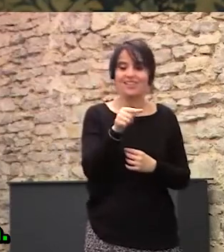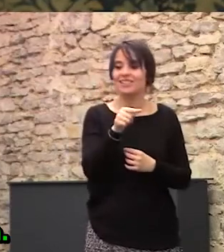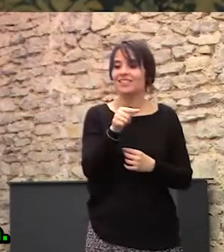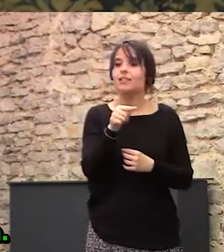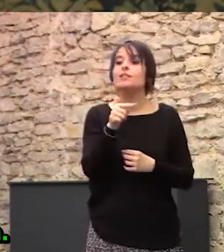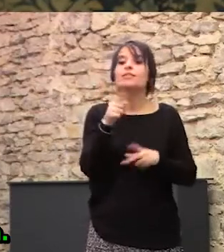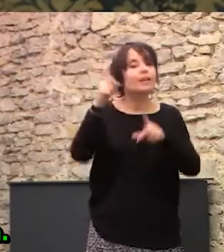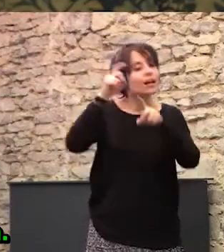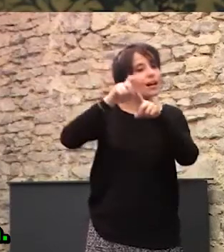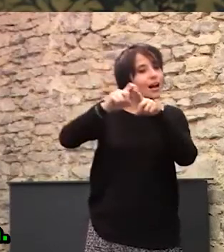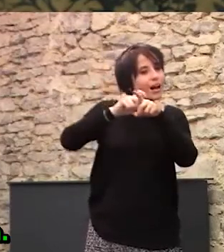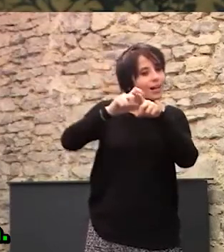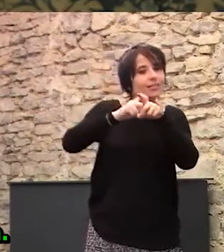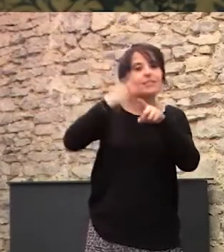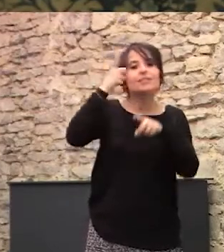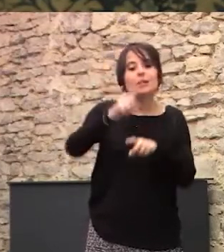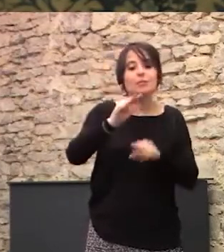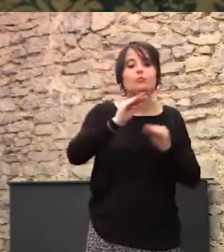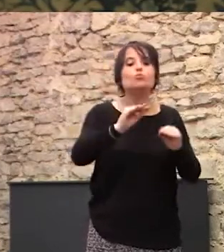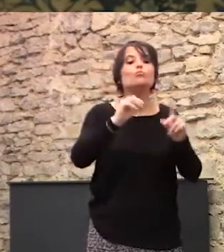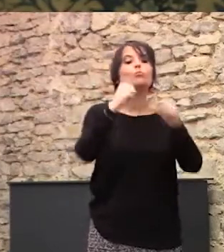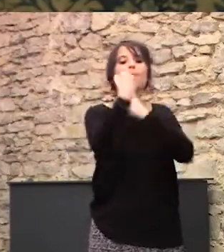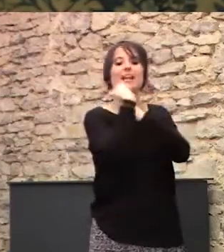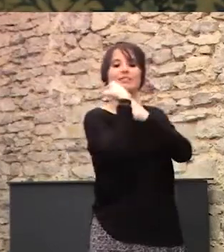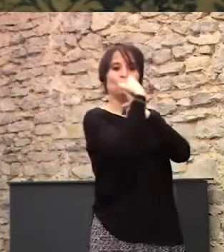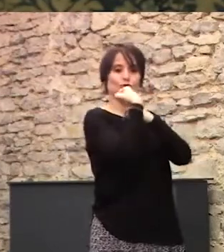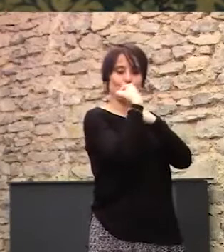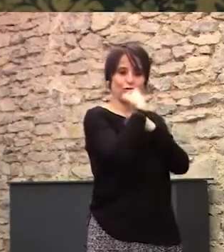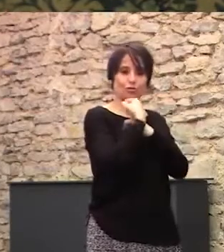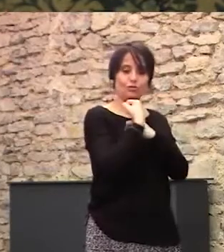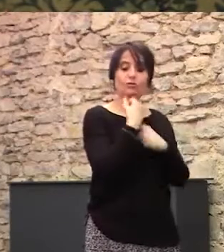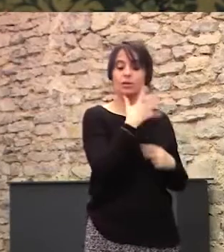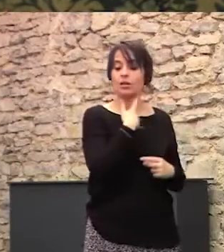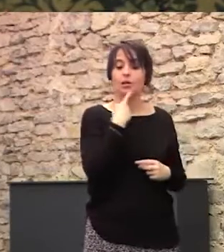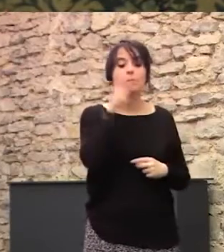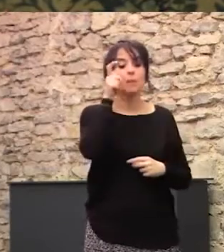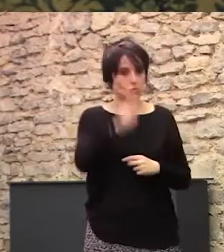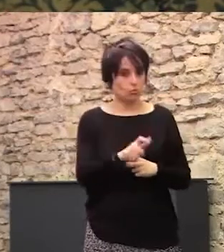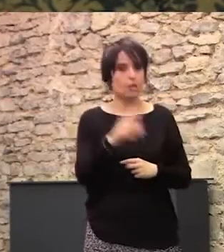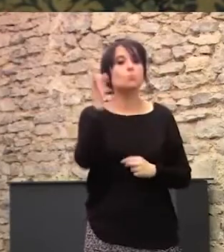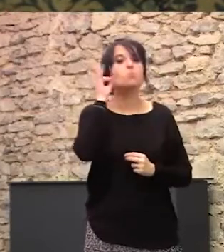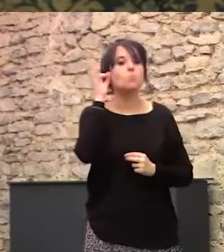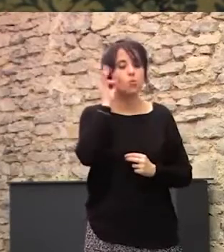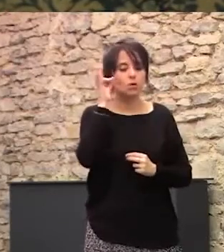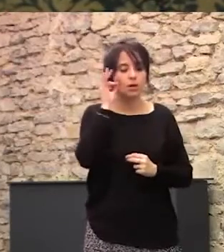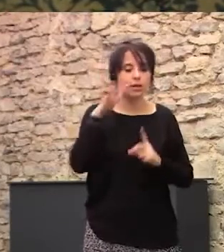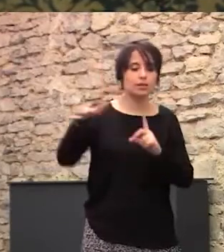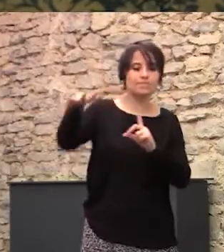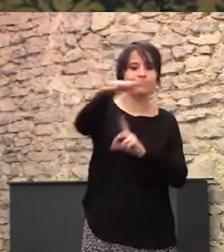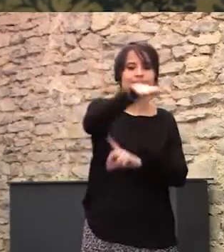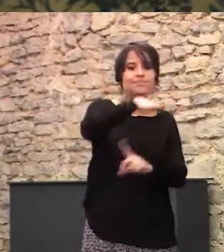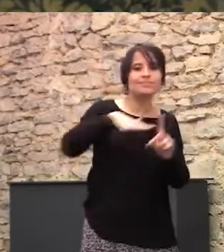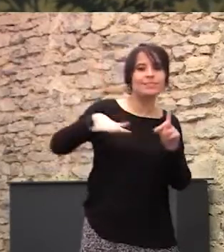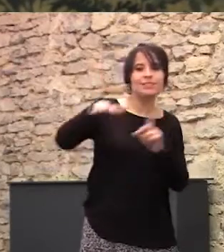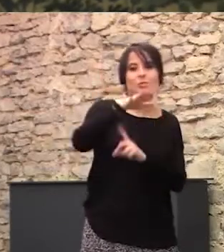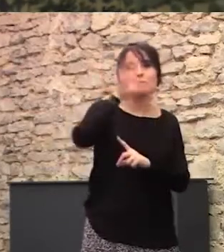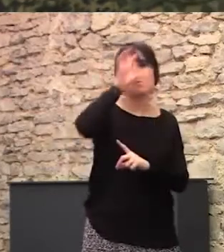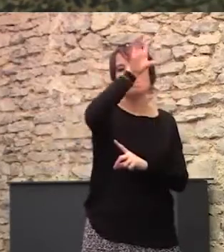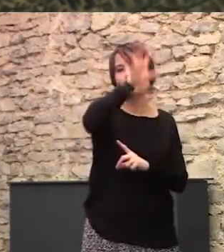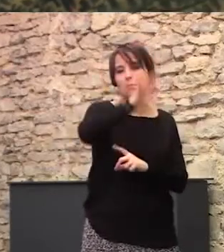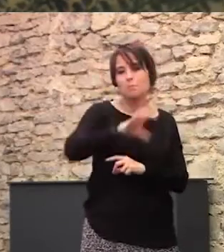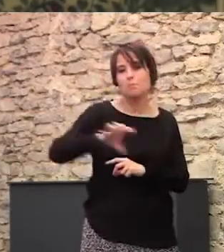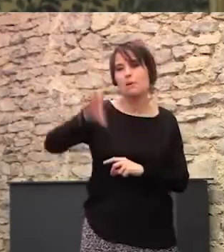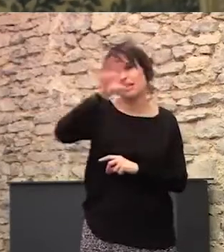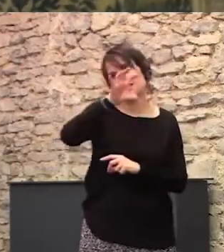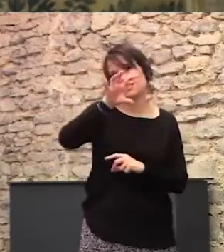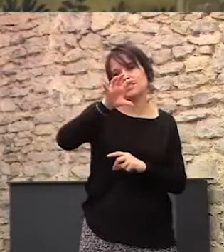las características también de su opresión, que vienen, son personas, mujeres que vienen de entornos de países